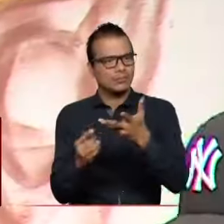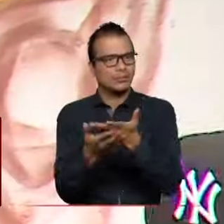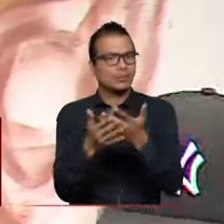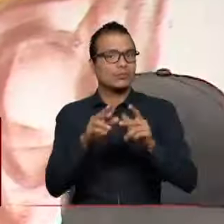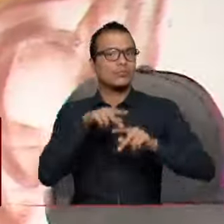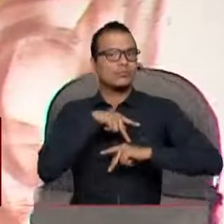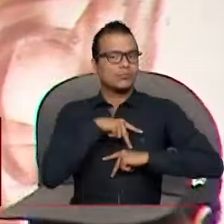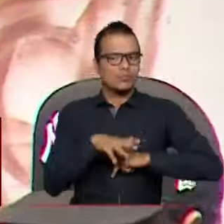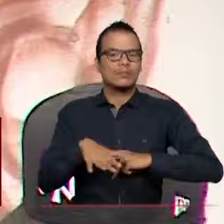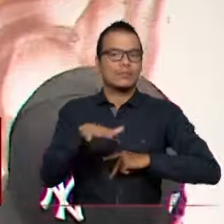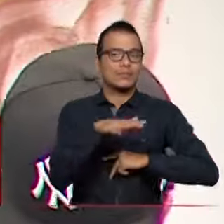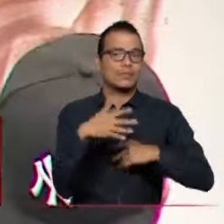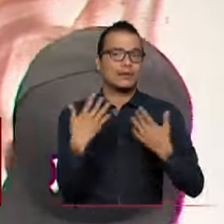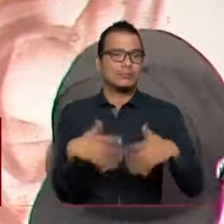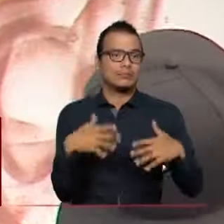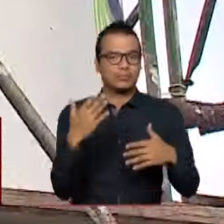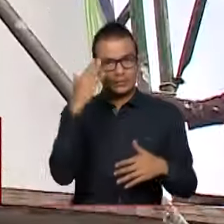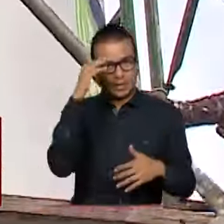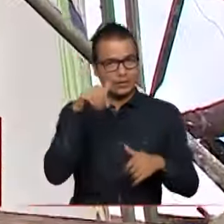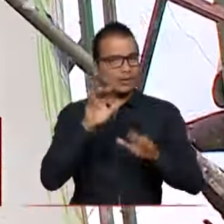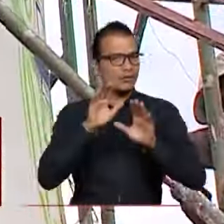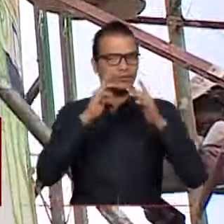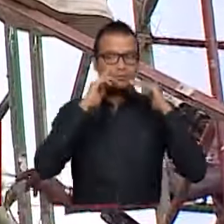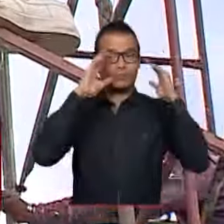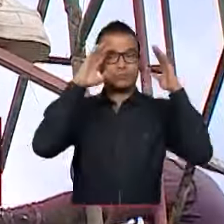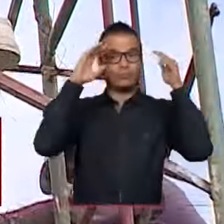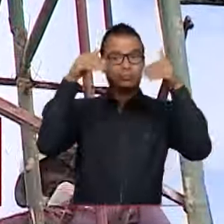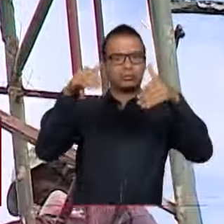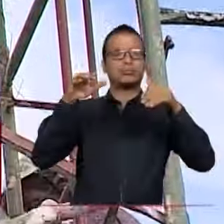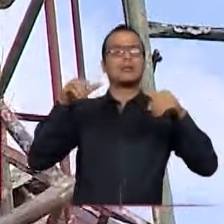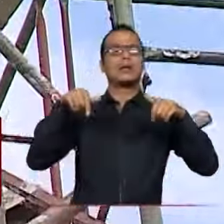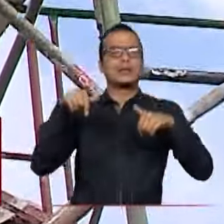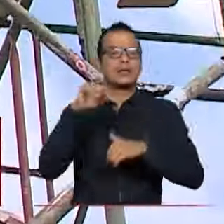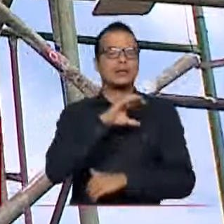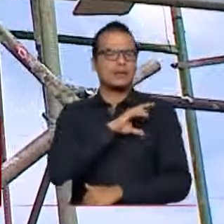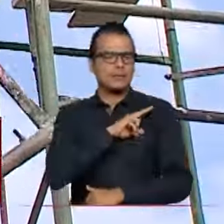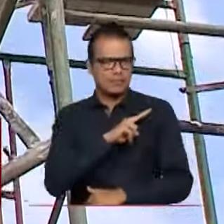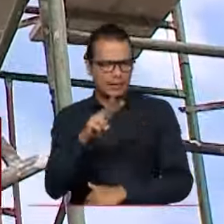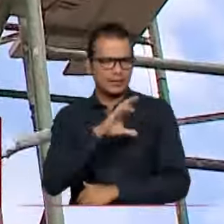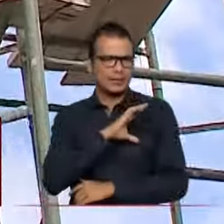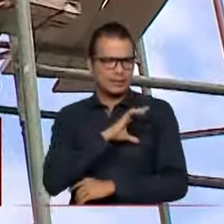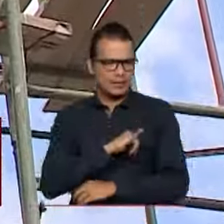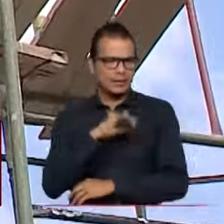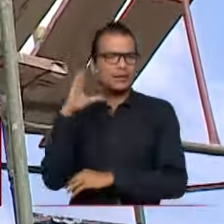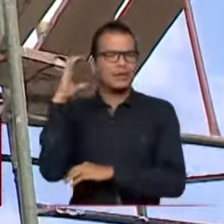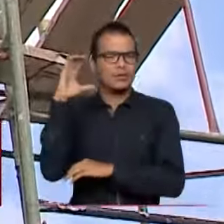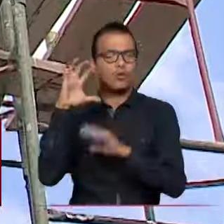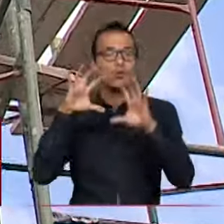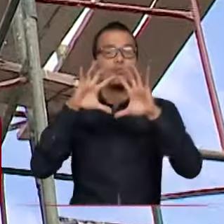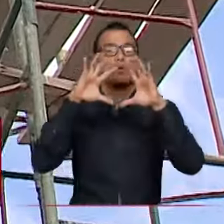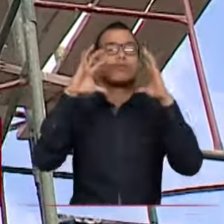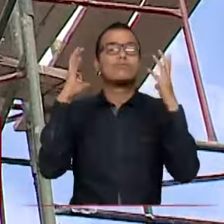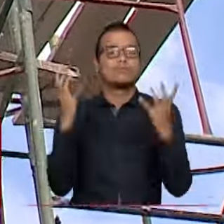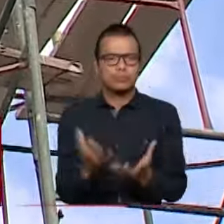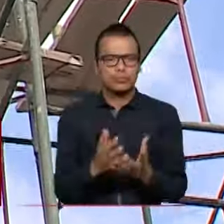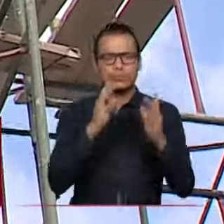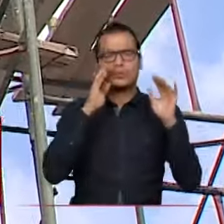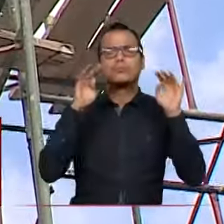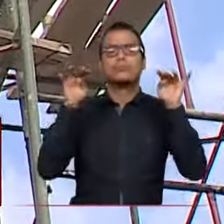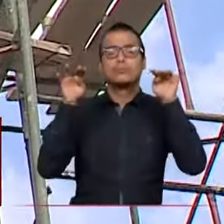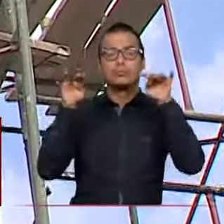el valle, no solo ante Colombia, ante el mundo. Me parece que es una buena